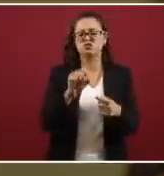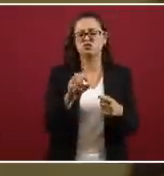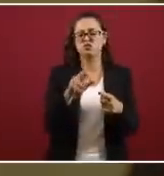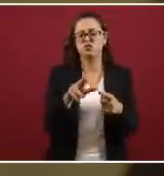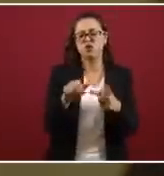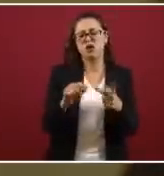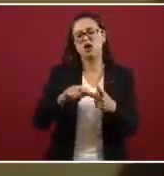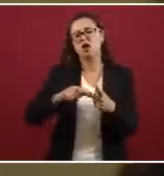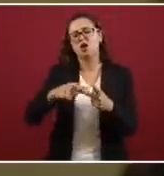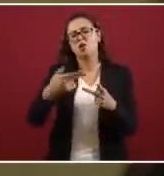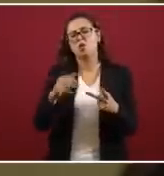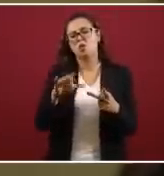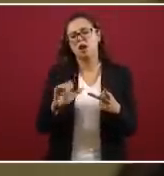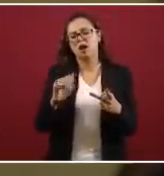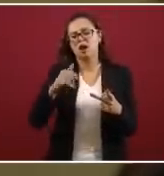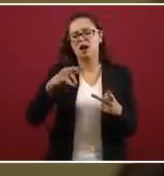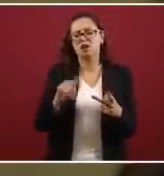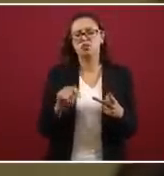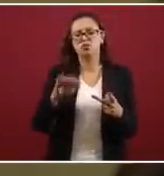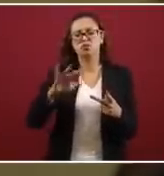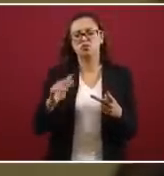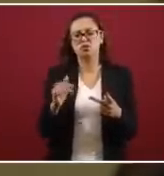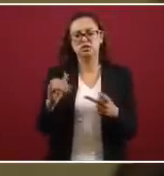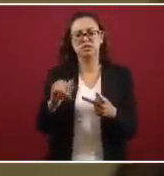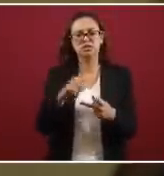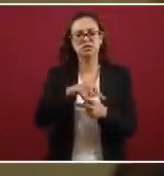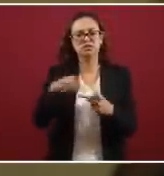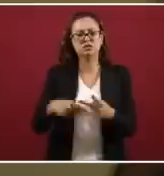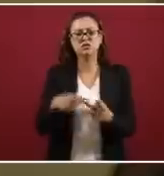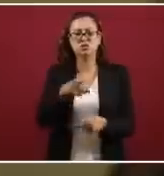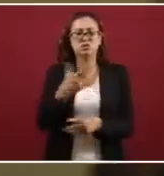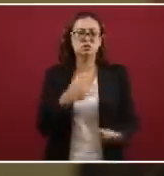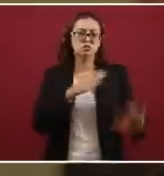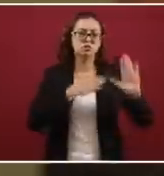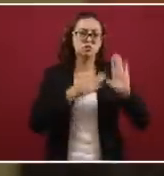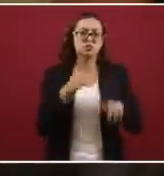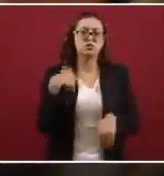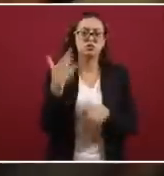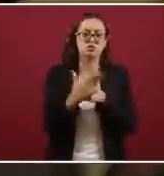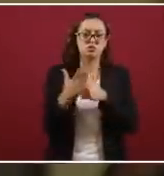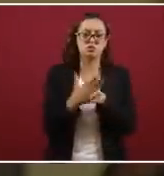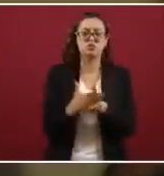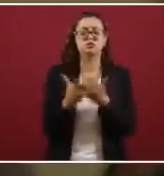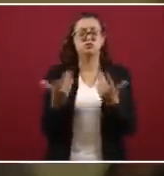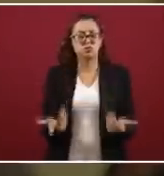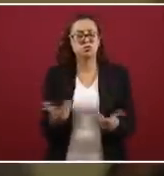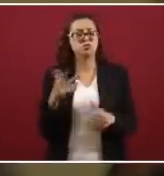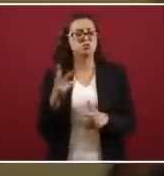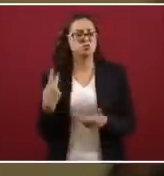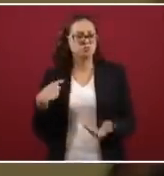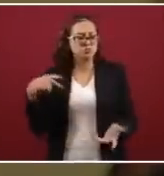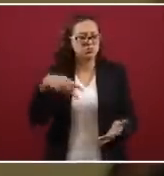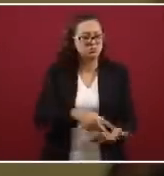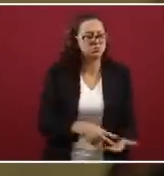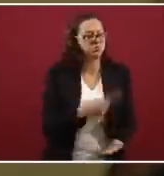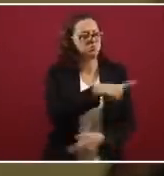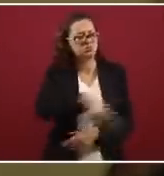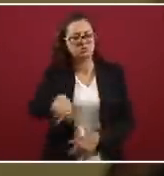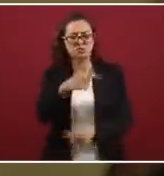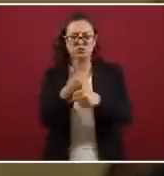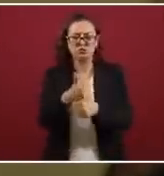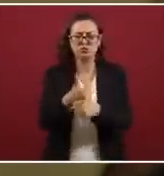el secretario de Medio Ambiente se reuniría con las víctimas, que ofrecería alternativas a las